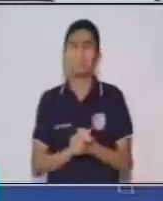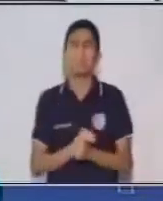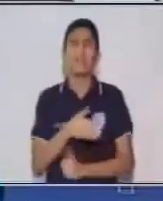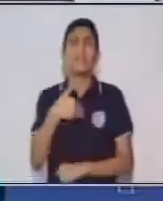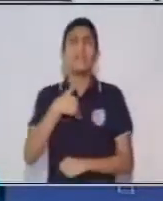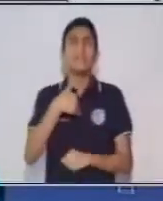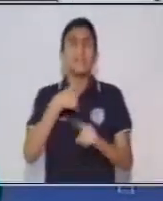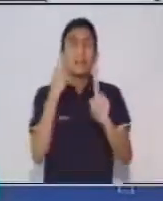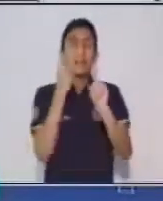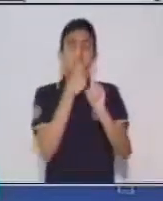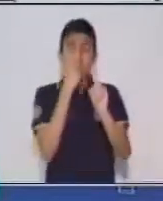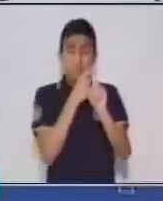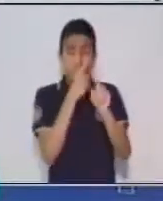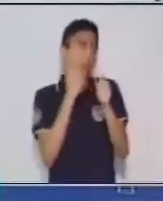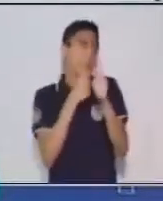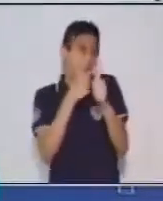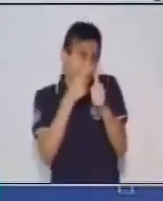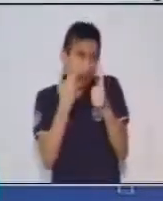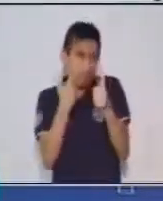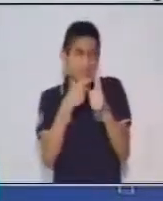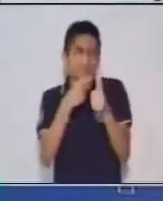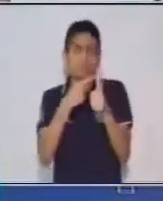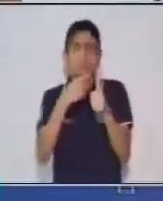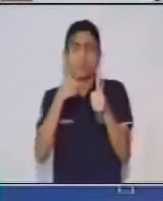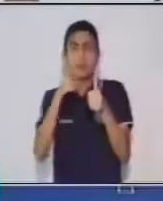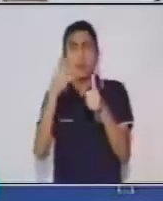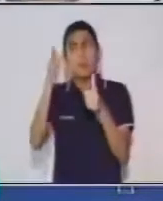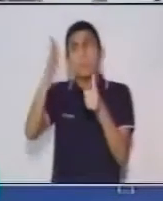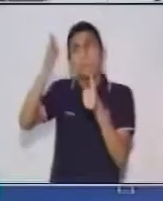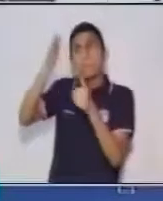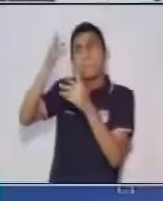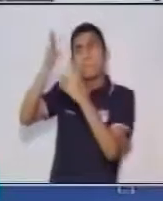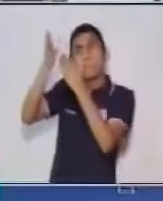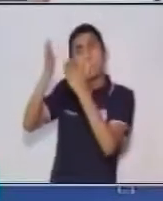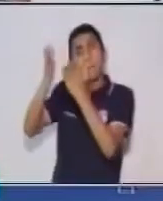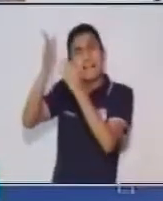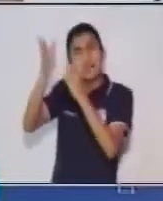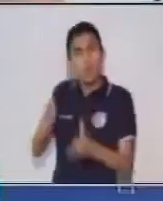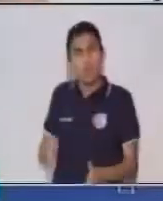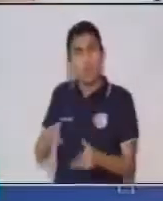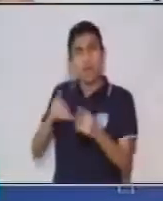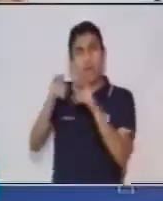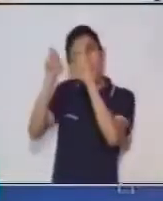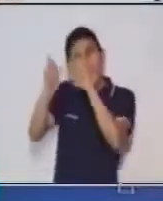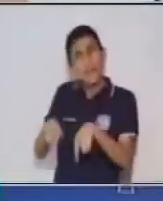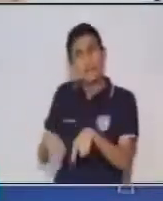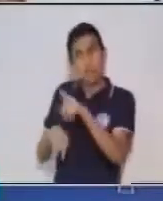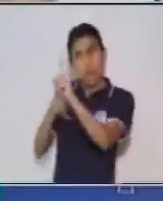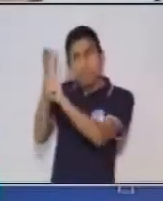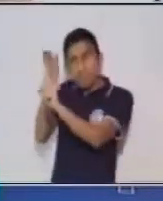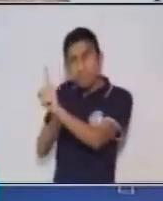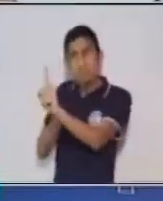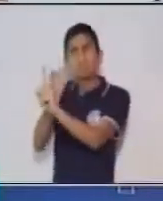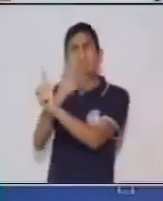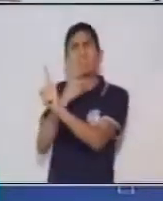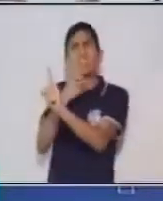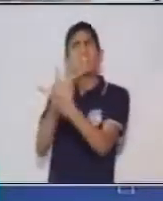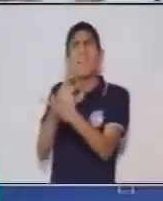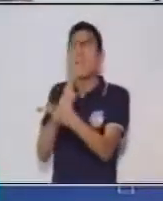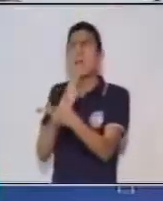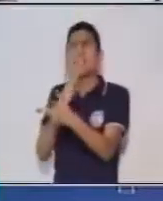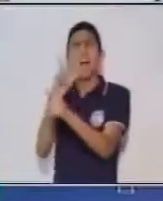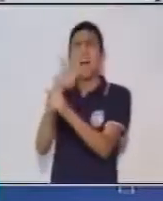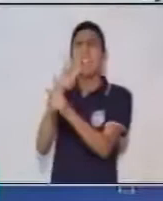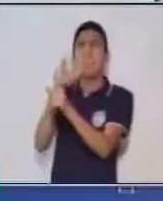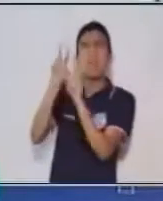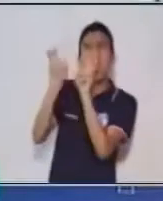Tenemos el primero, que es de persona. Es decir, se va a conjugar el verbo conforme de quién estamos hablando, conforme